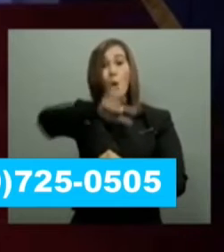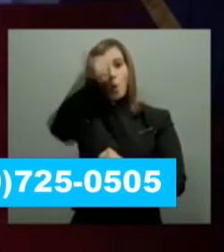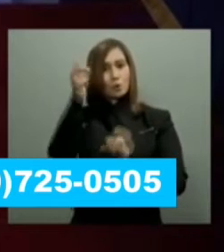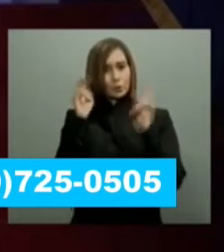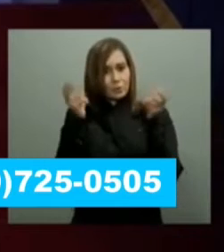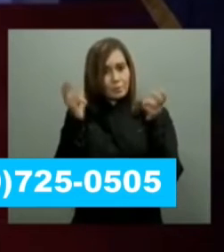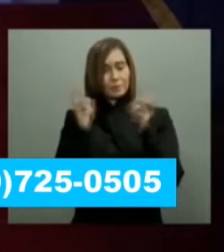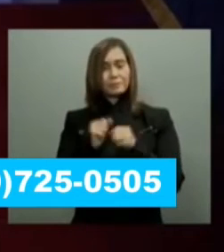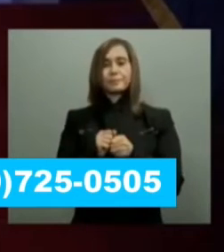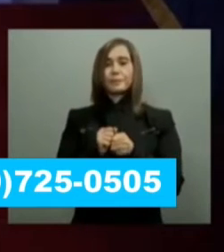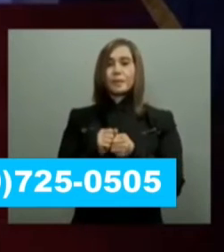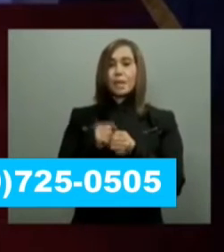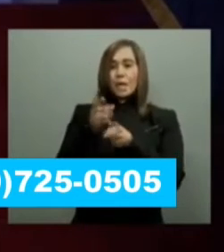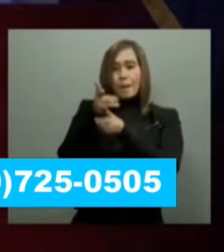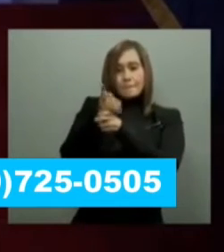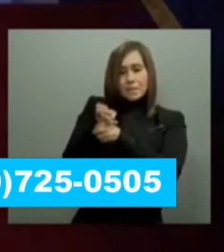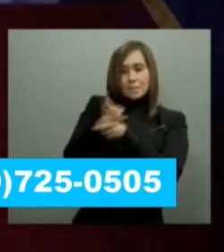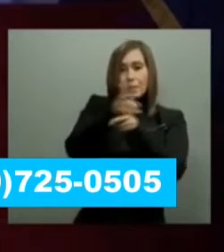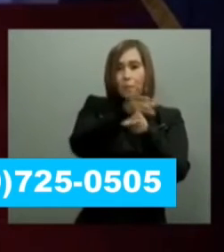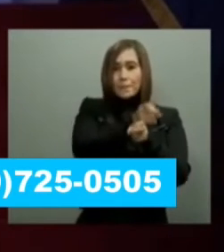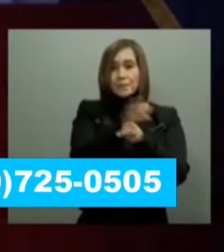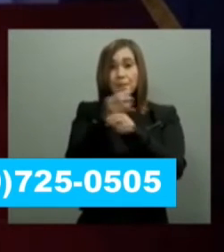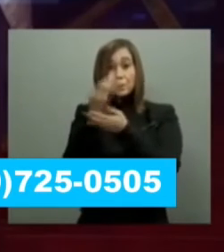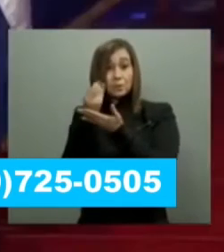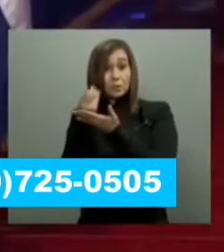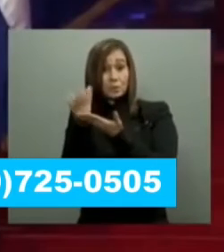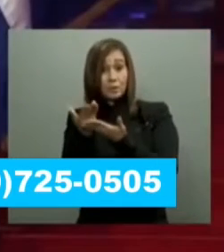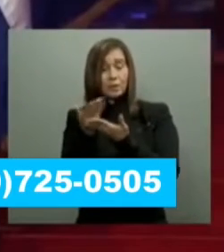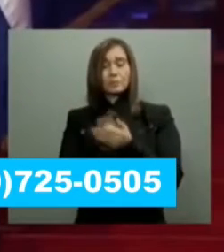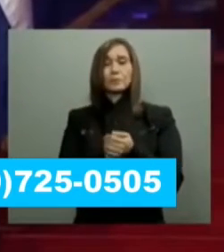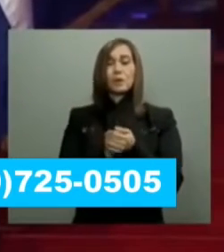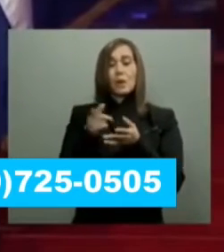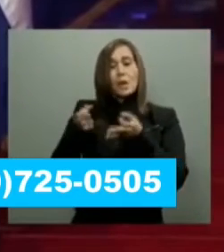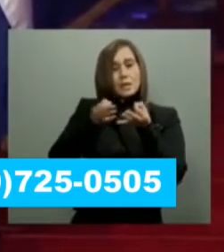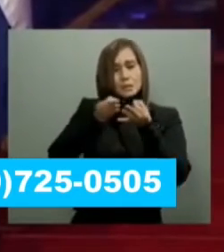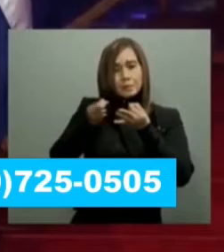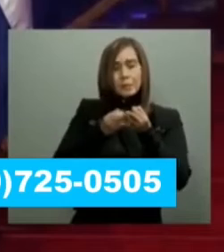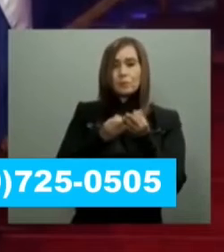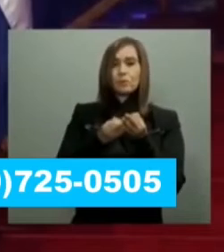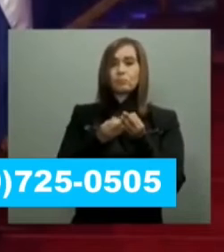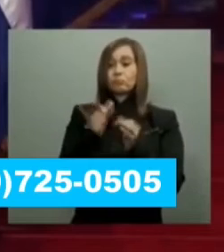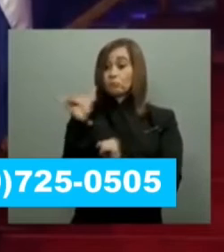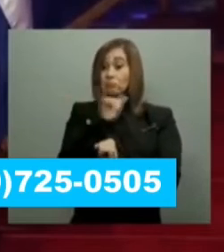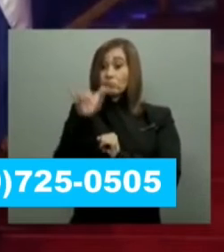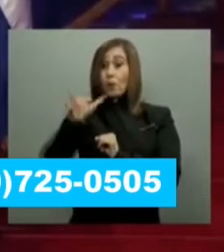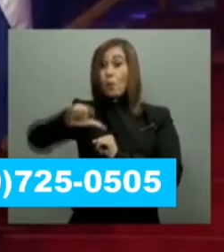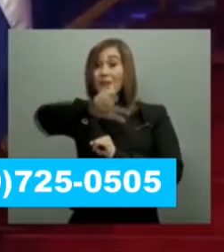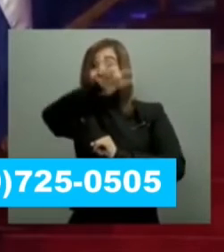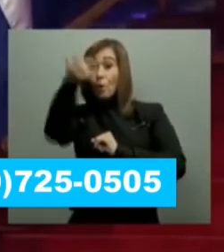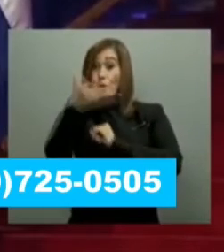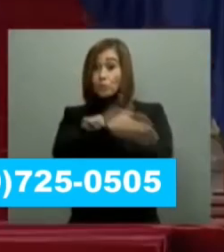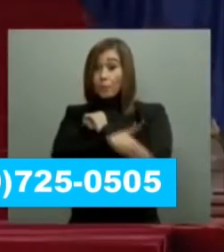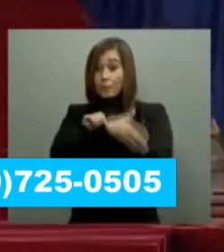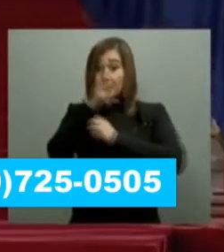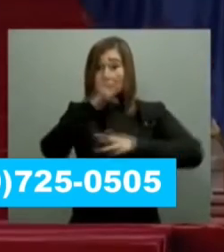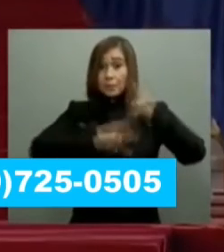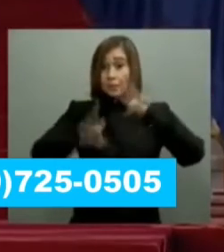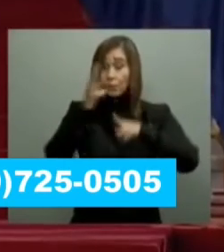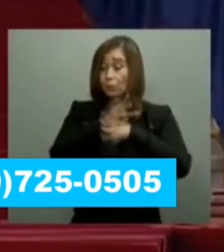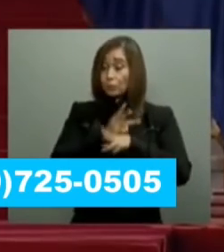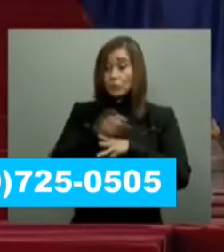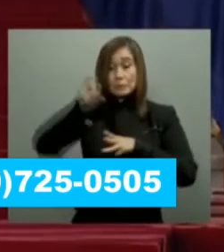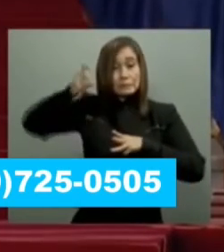deudas pero si el país tiene capacidad para pagar estas deudas no hay problema pero tampoco tan dejar dejarlas